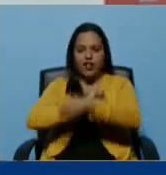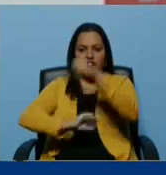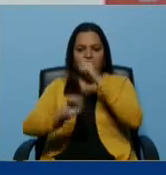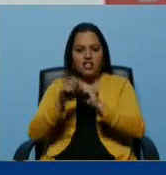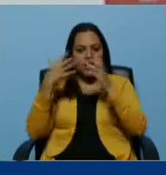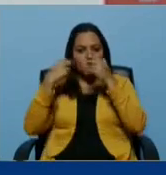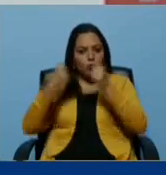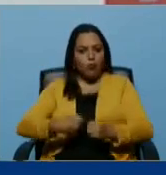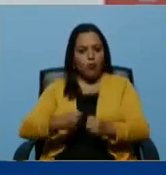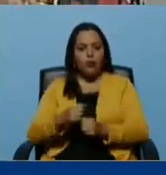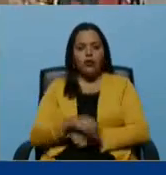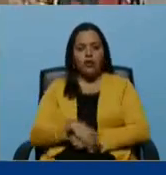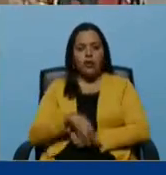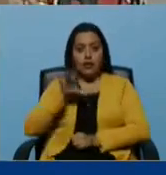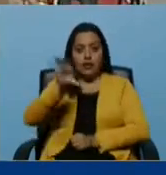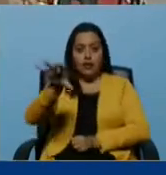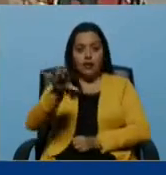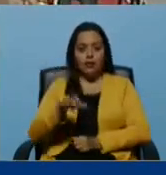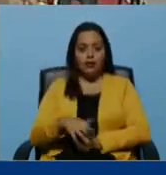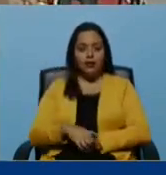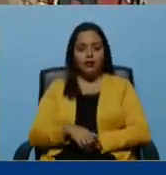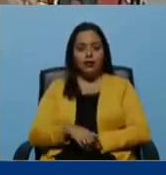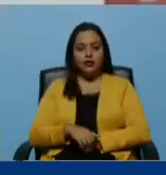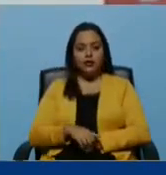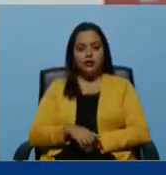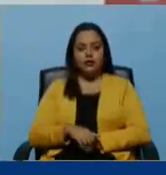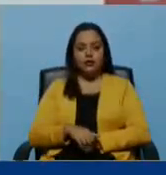seguridad de la patria.